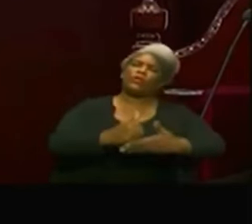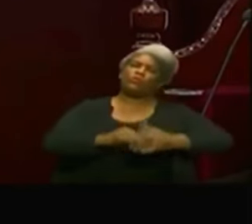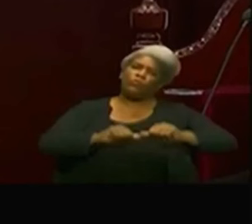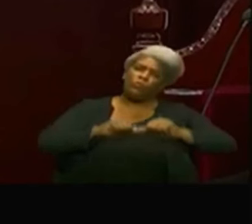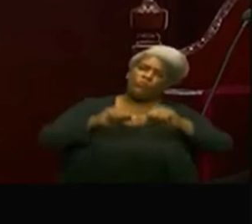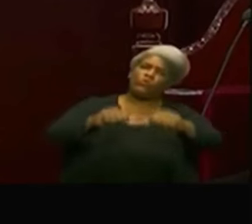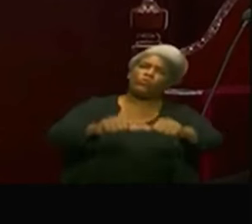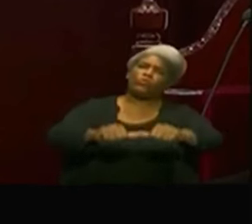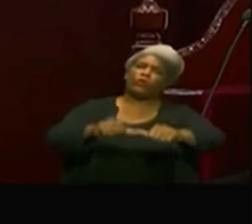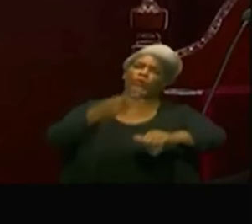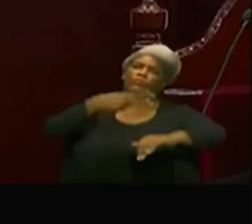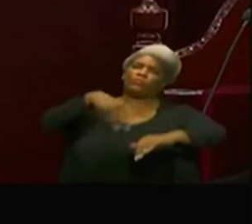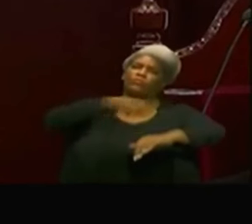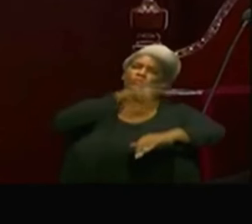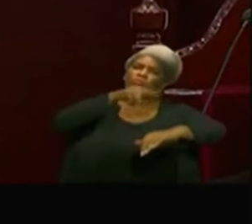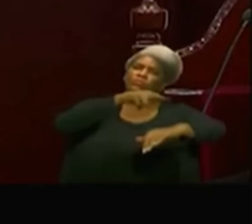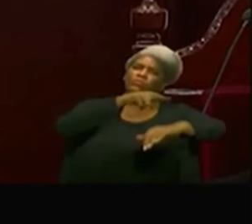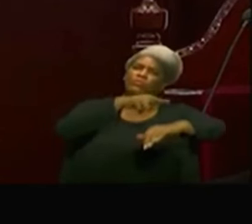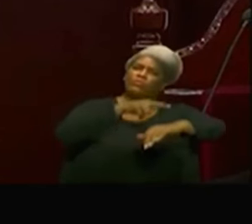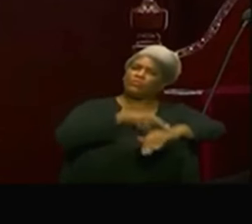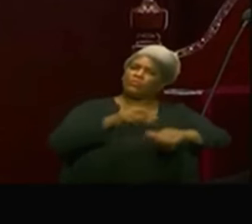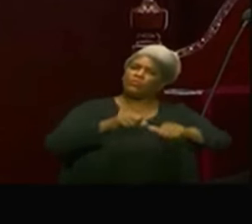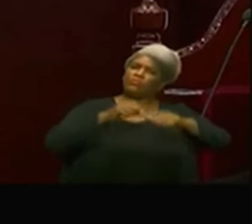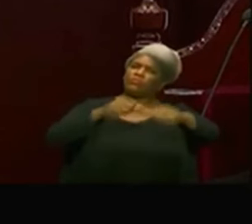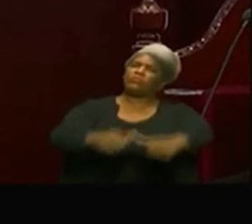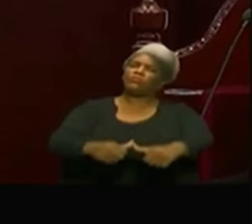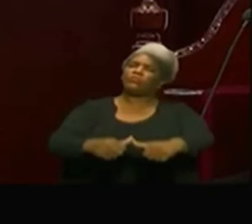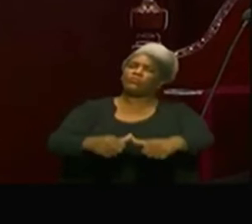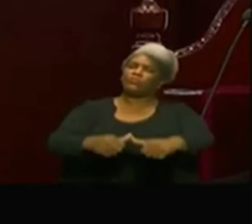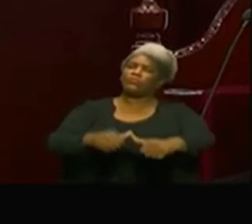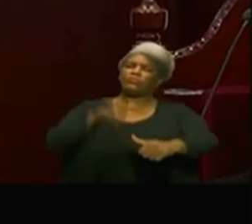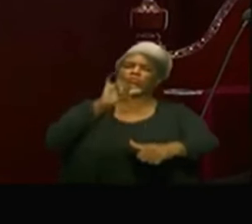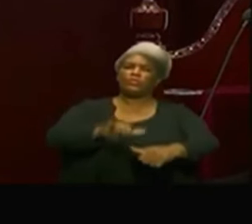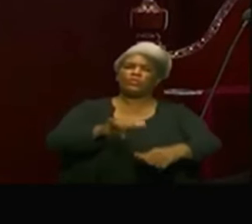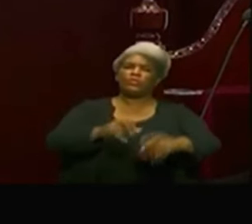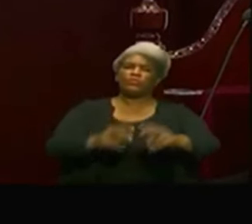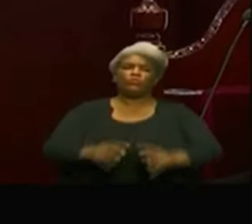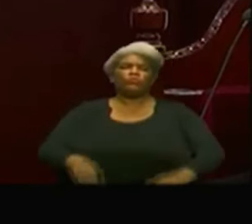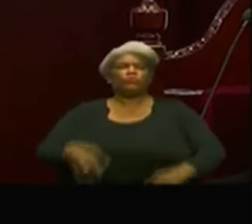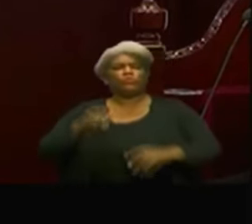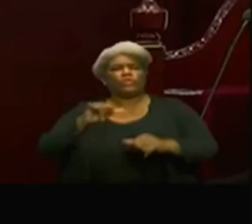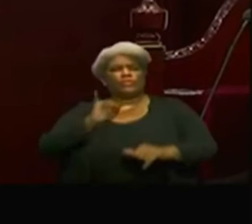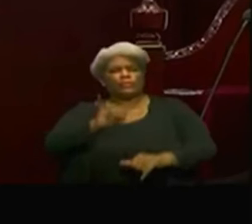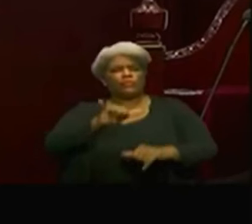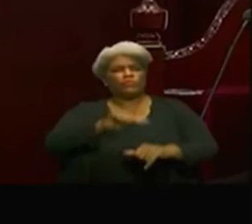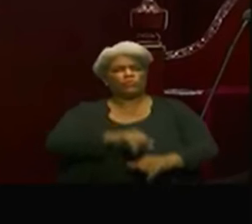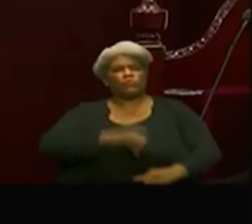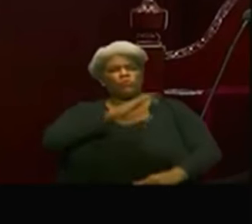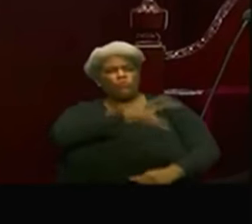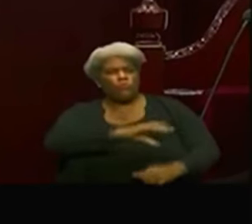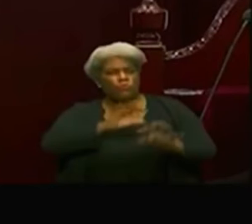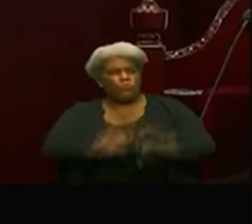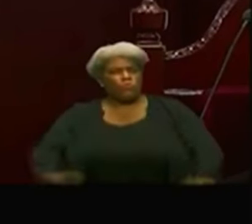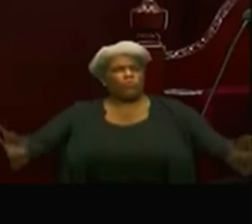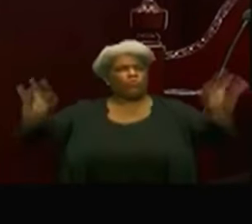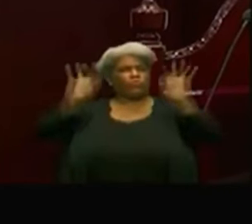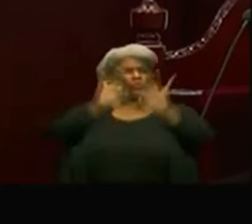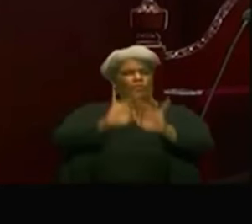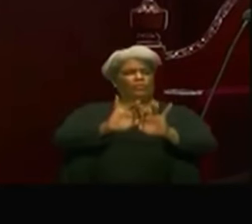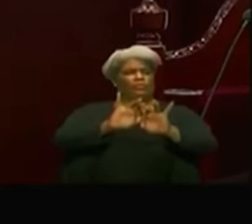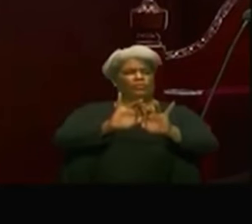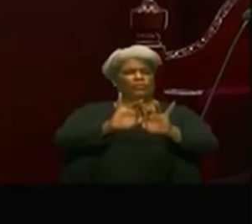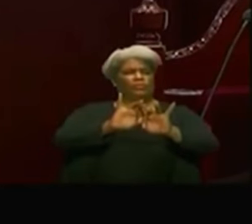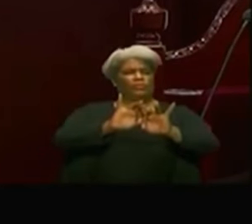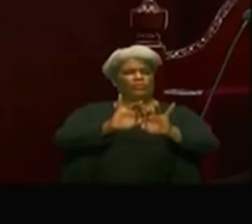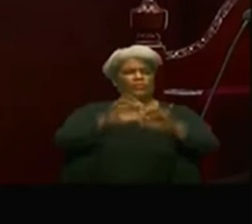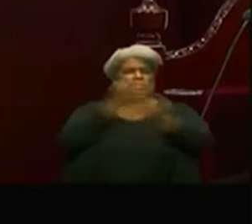nación. Estos valores estuvieron presentes en la gesta patriótica de la independencia nacional. La visión